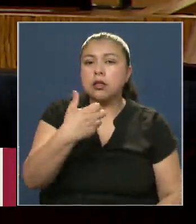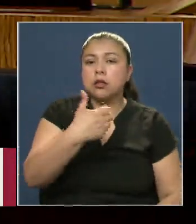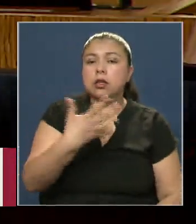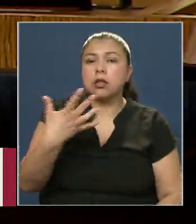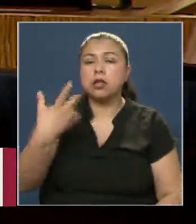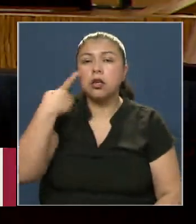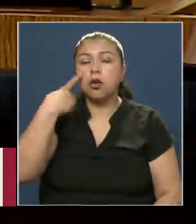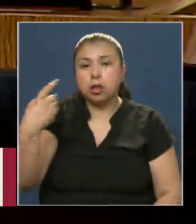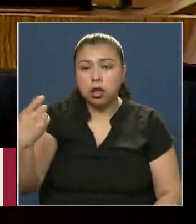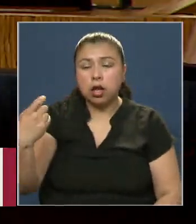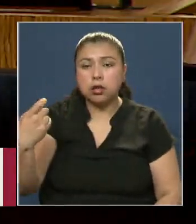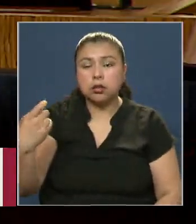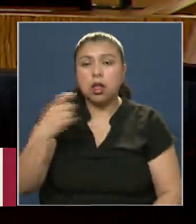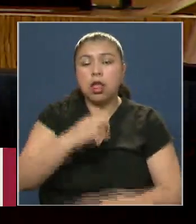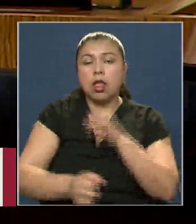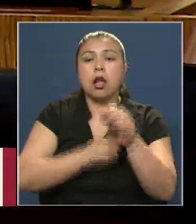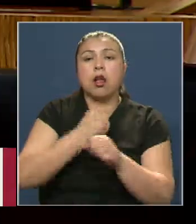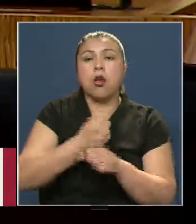del año,